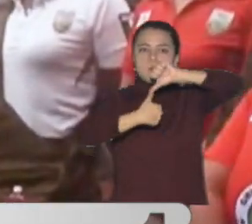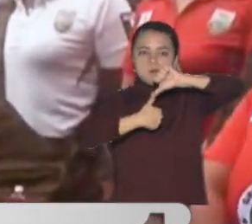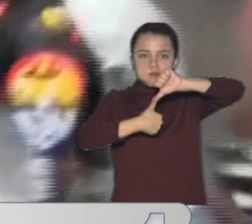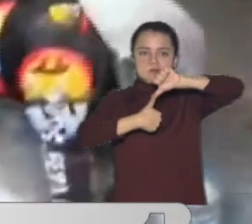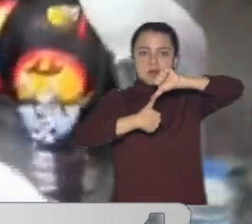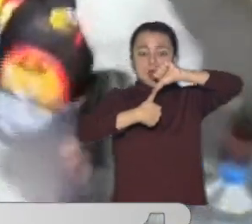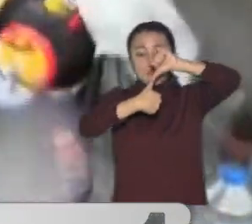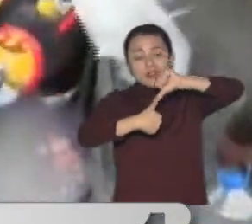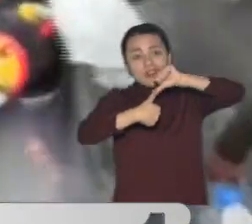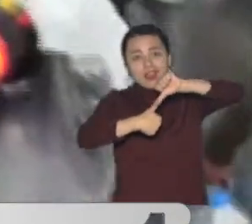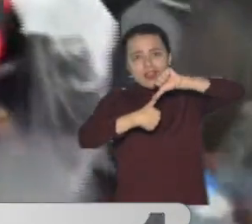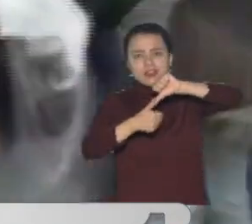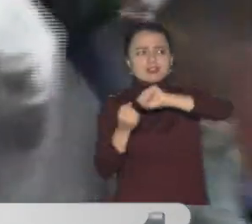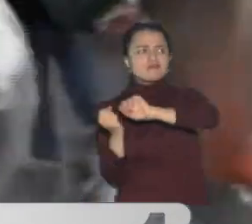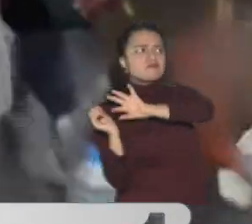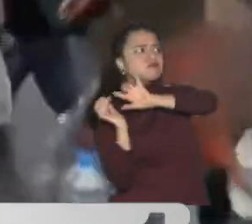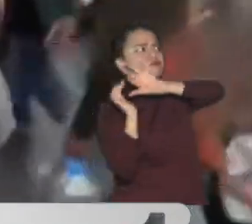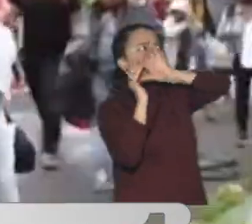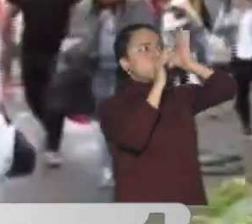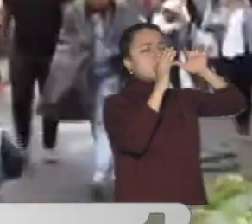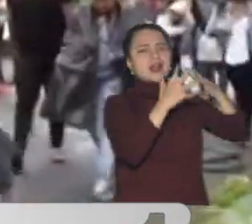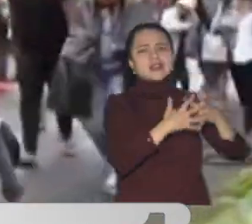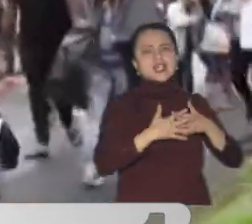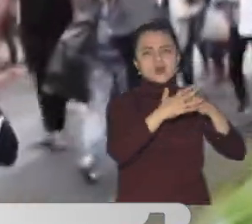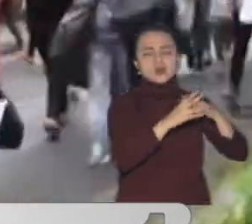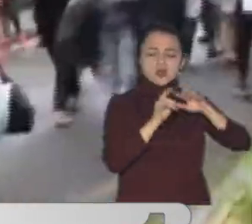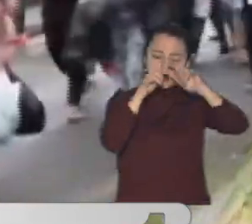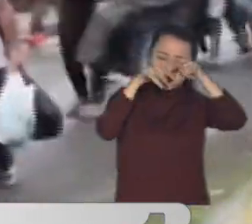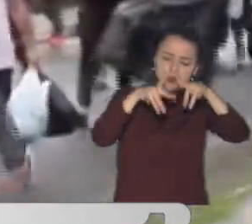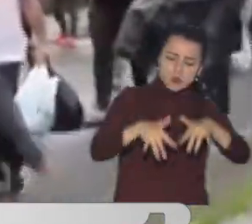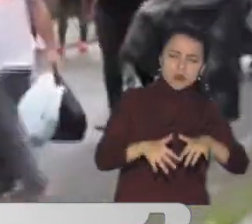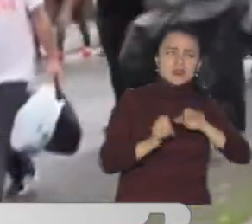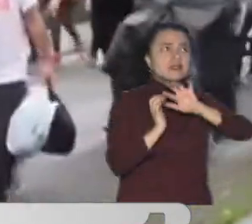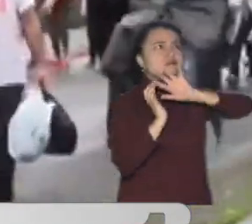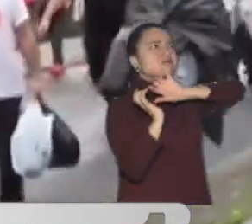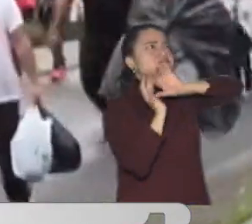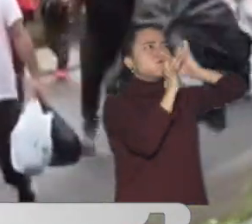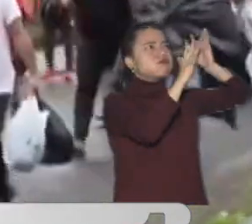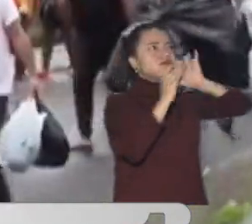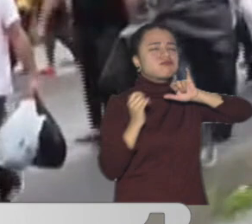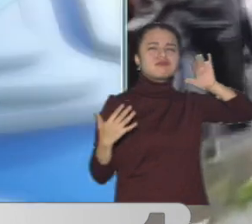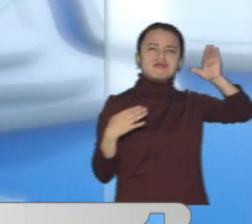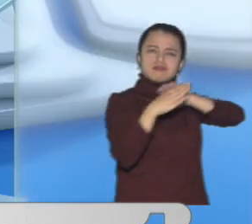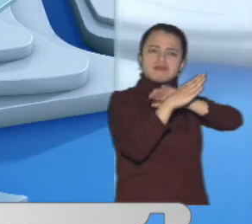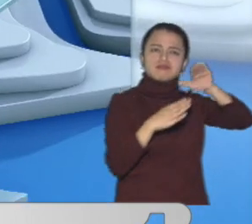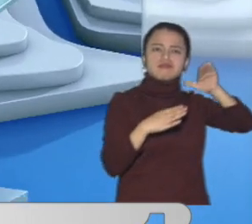más de 7.500 migrantes irregulares que cruzan cada día la frontera entre Estados Unidos y México.